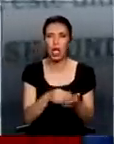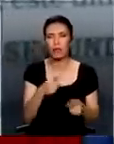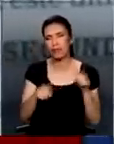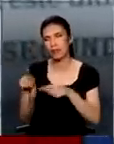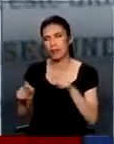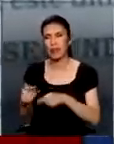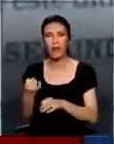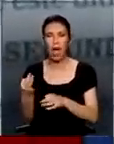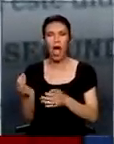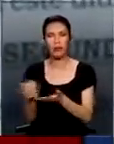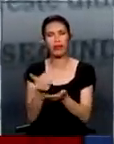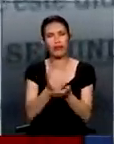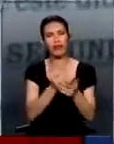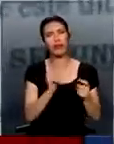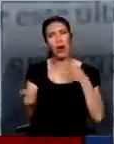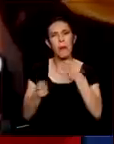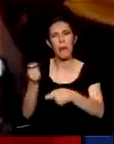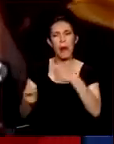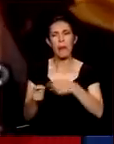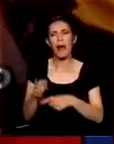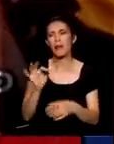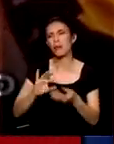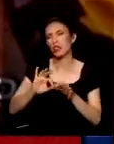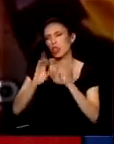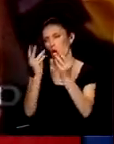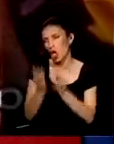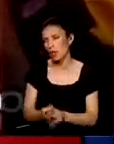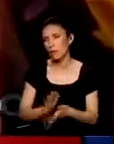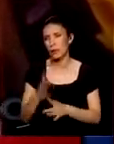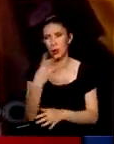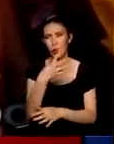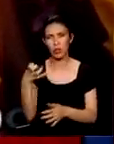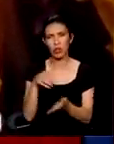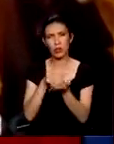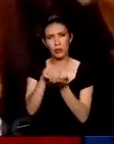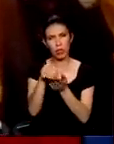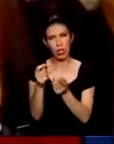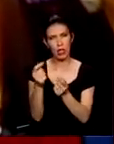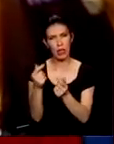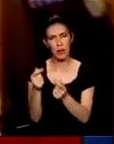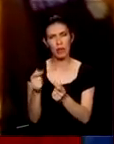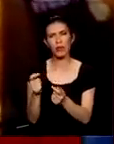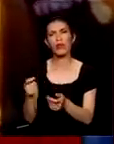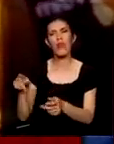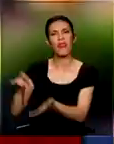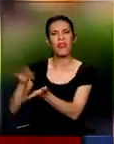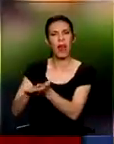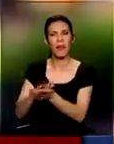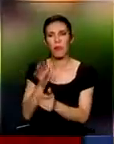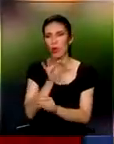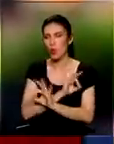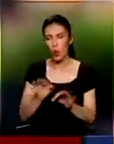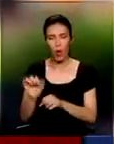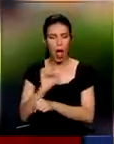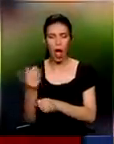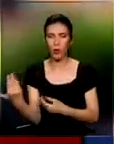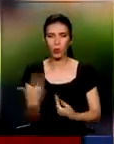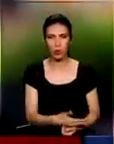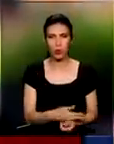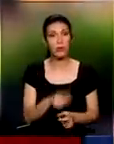En total, ellos lo culpan de deber cerca de 400 millones de pesos en vehículos que nunca llegaron. Incluso el grupo de